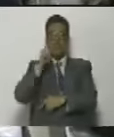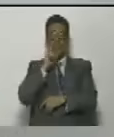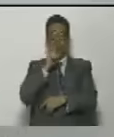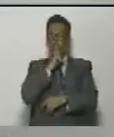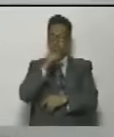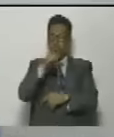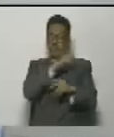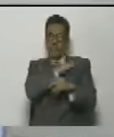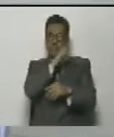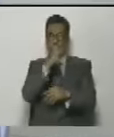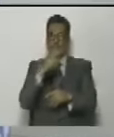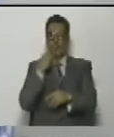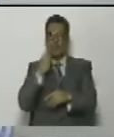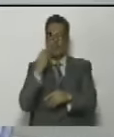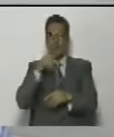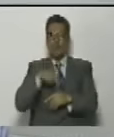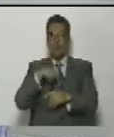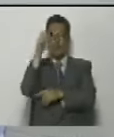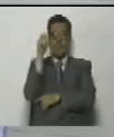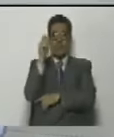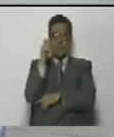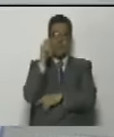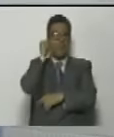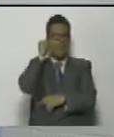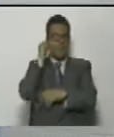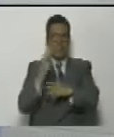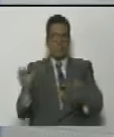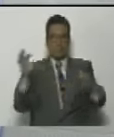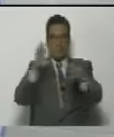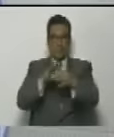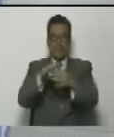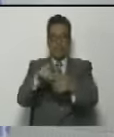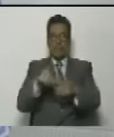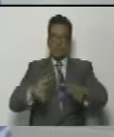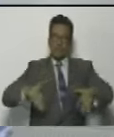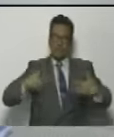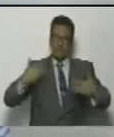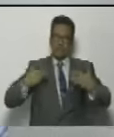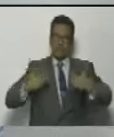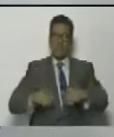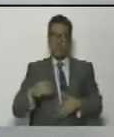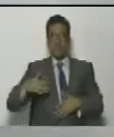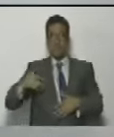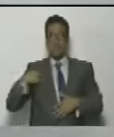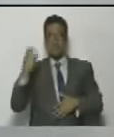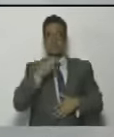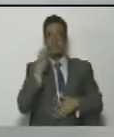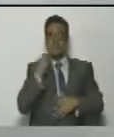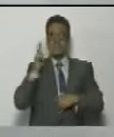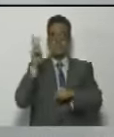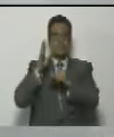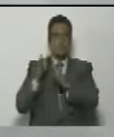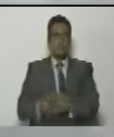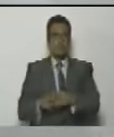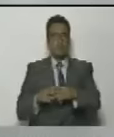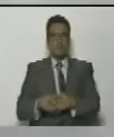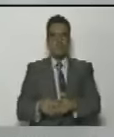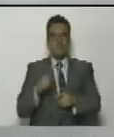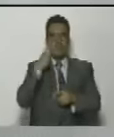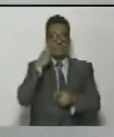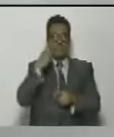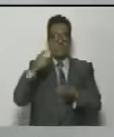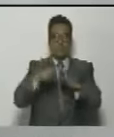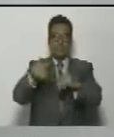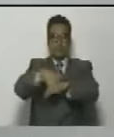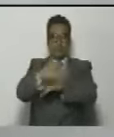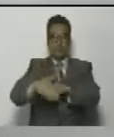esta directiva, como joven diputada, unirme a la alegría que siente la juventud venezolana, que la hemos visto en